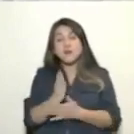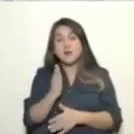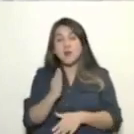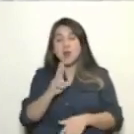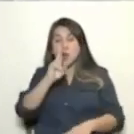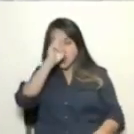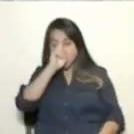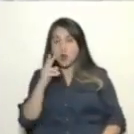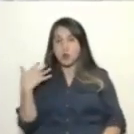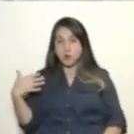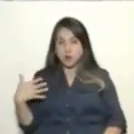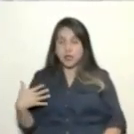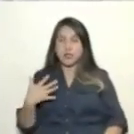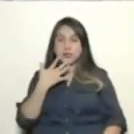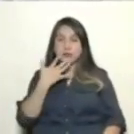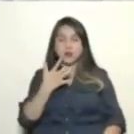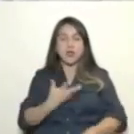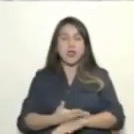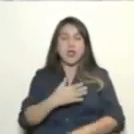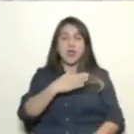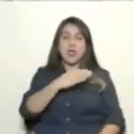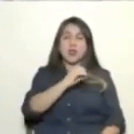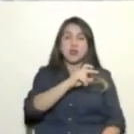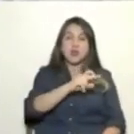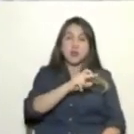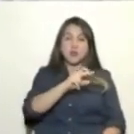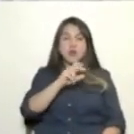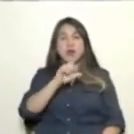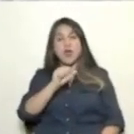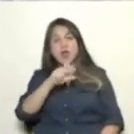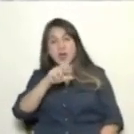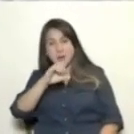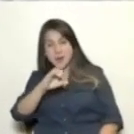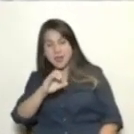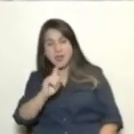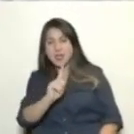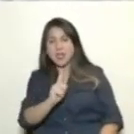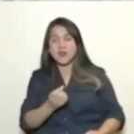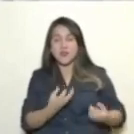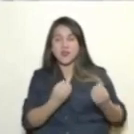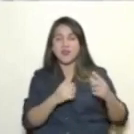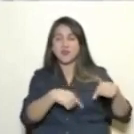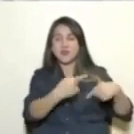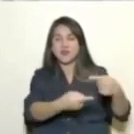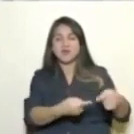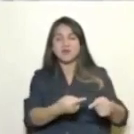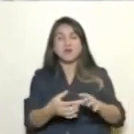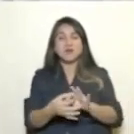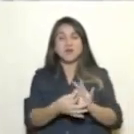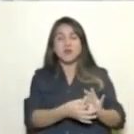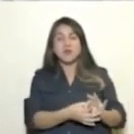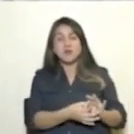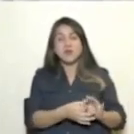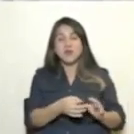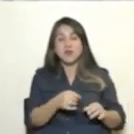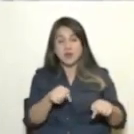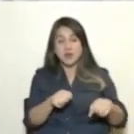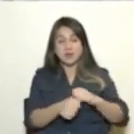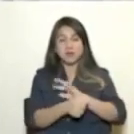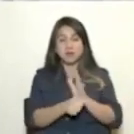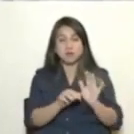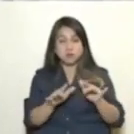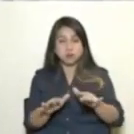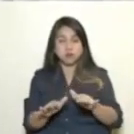un rol importante porque iba a estar la COP, iba a estar la PEC, esas cosas no se dieron producto del 18O, tema que no hemos conversado mucho porque